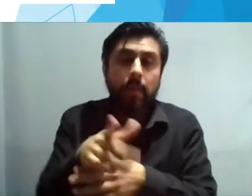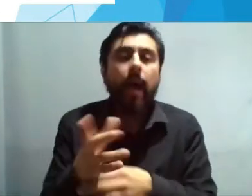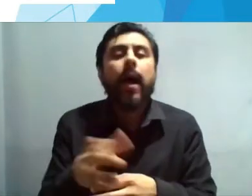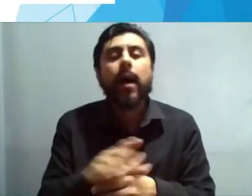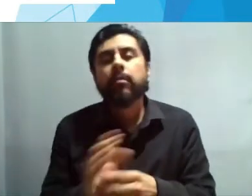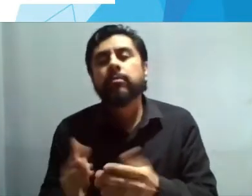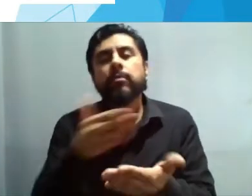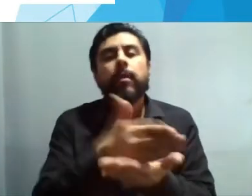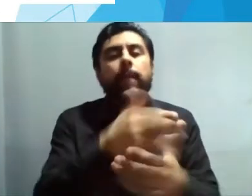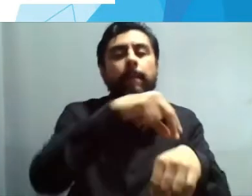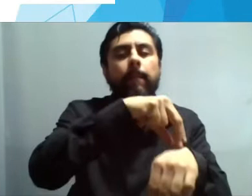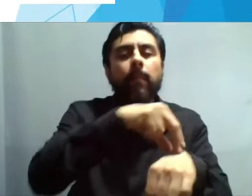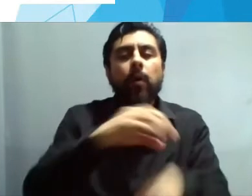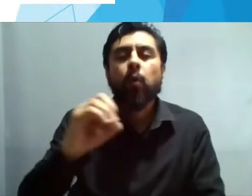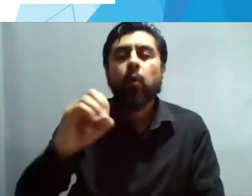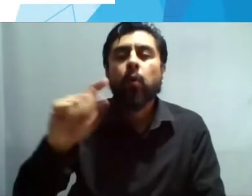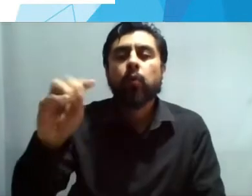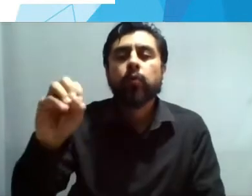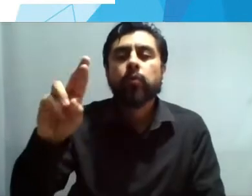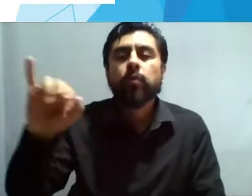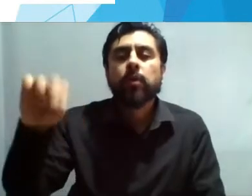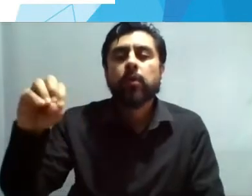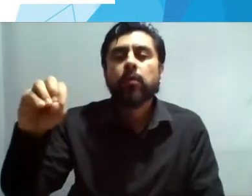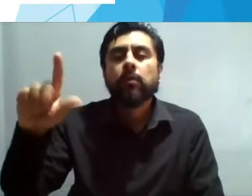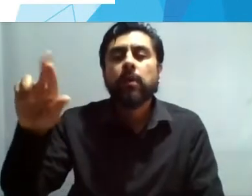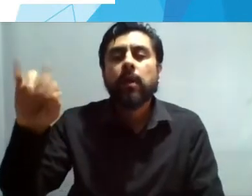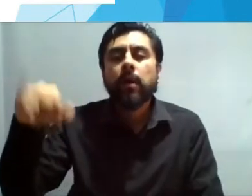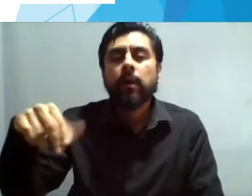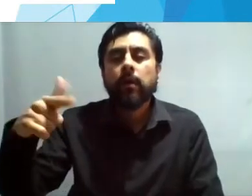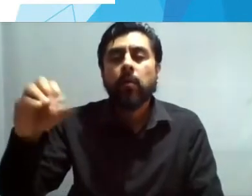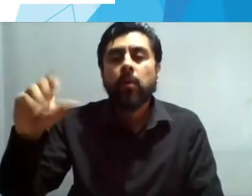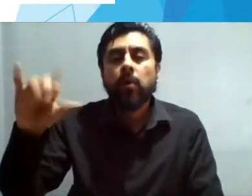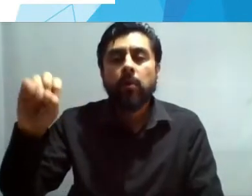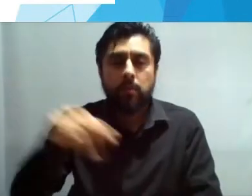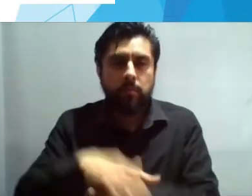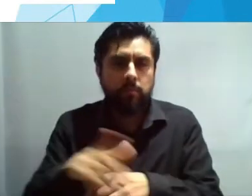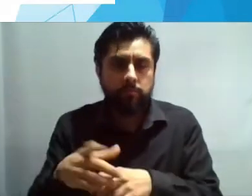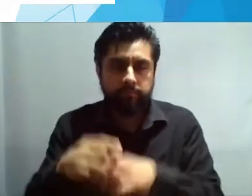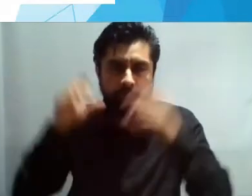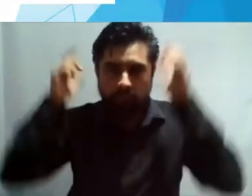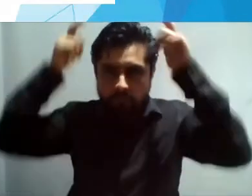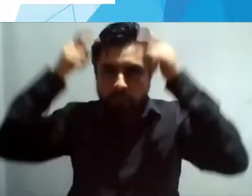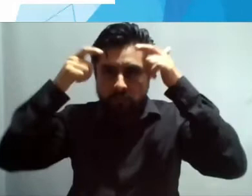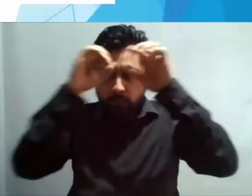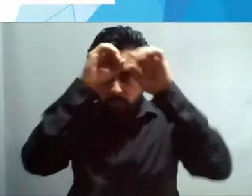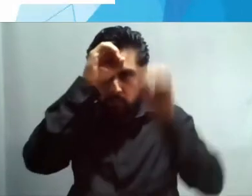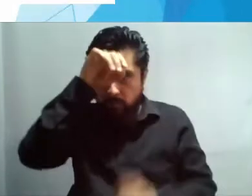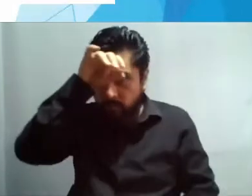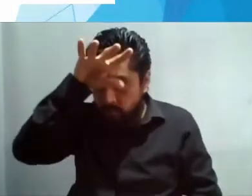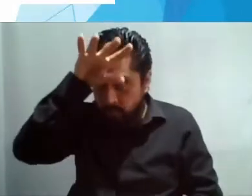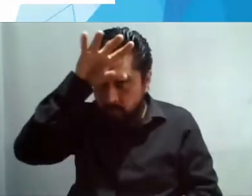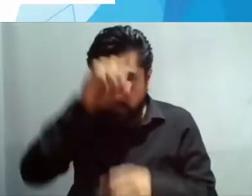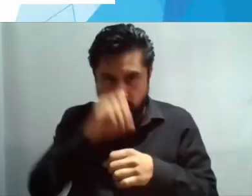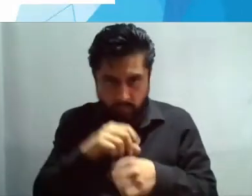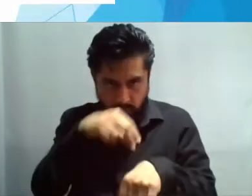esta fotografía, de entrada, ocupe una luz como tipo minero, que nos da una luz en la frente. ¿Qué